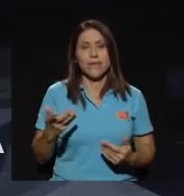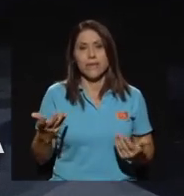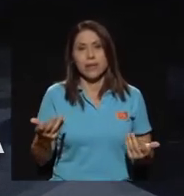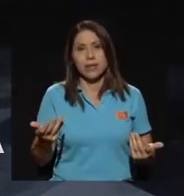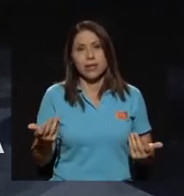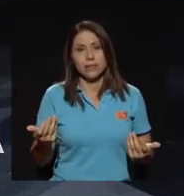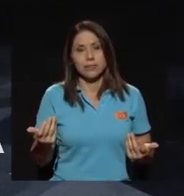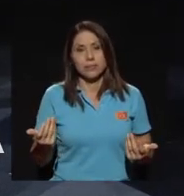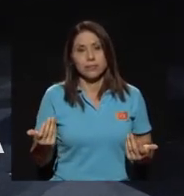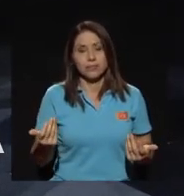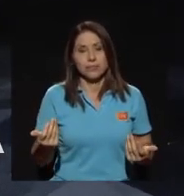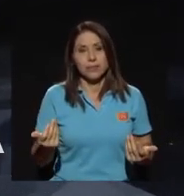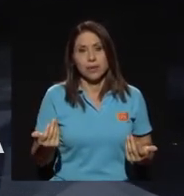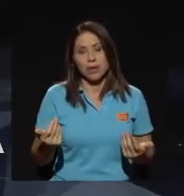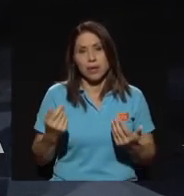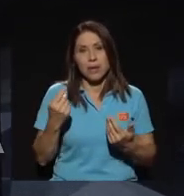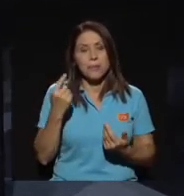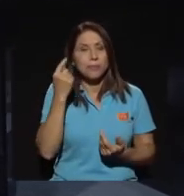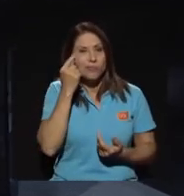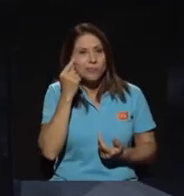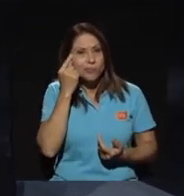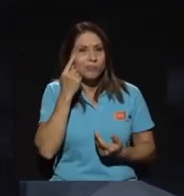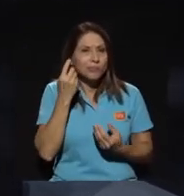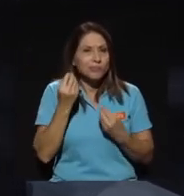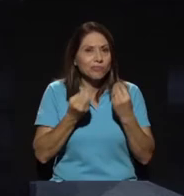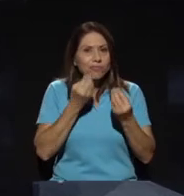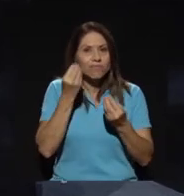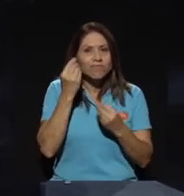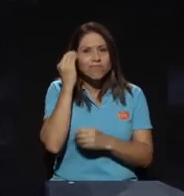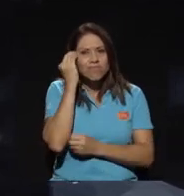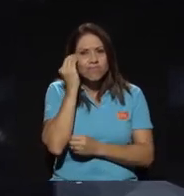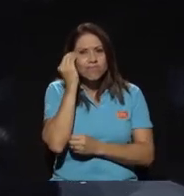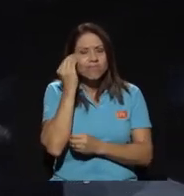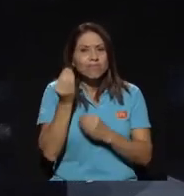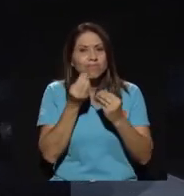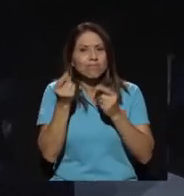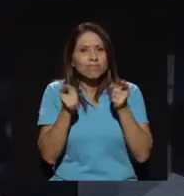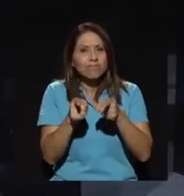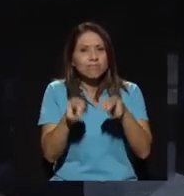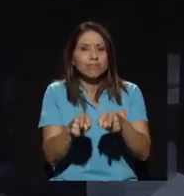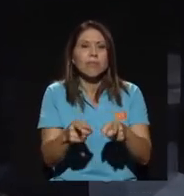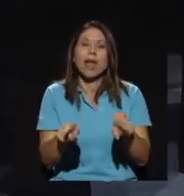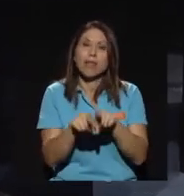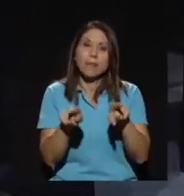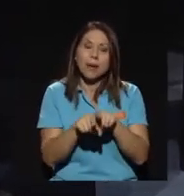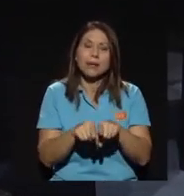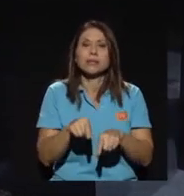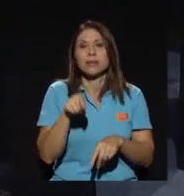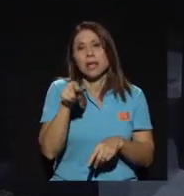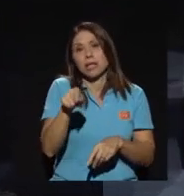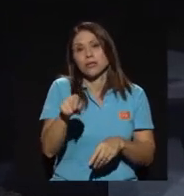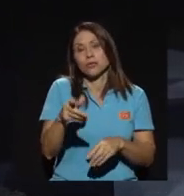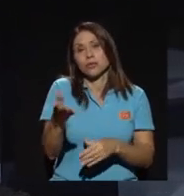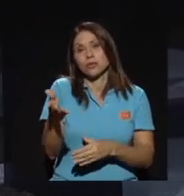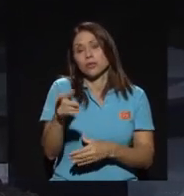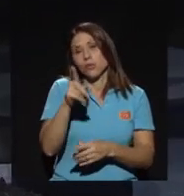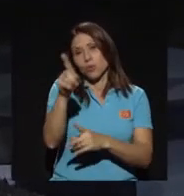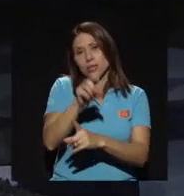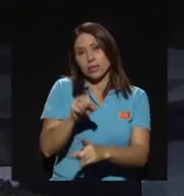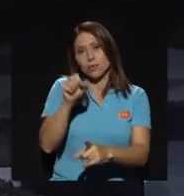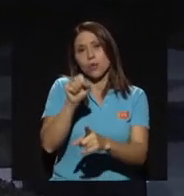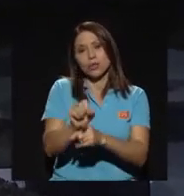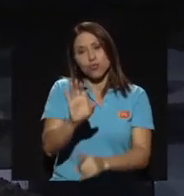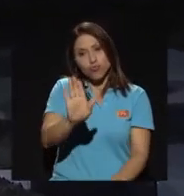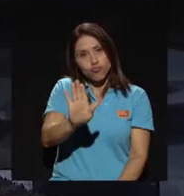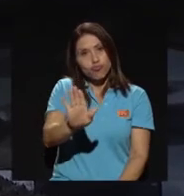y ponernos arrugas en la frente por eso además es un asunto de los chinos muy muy